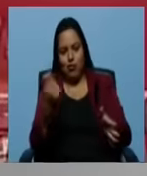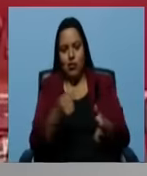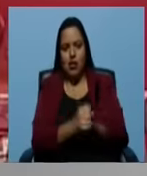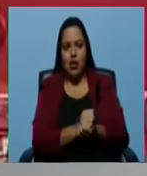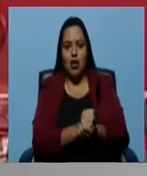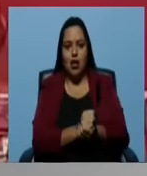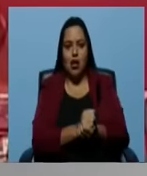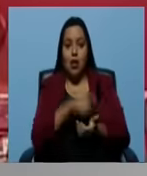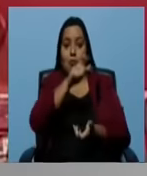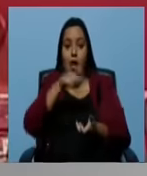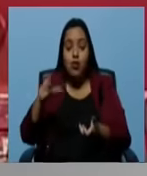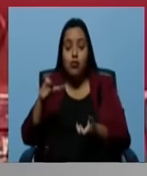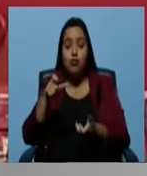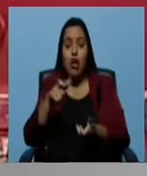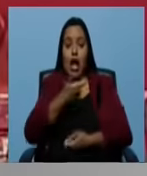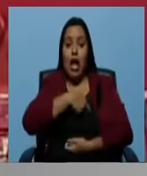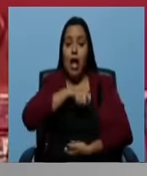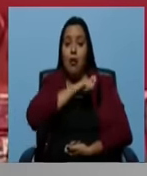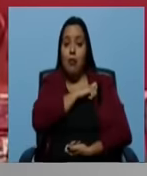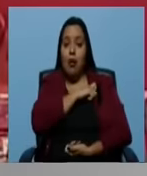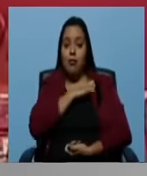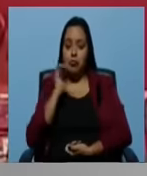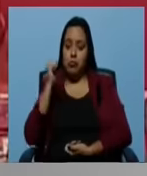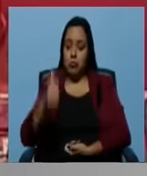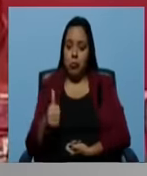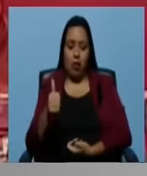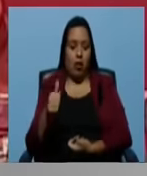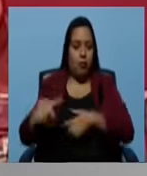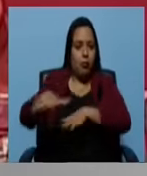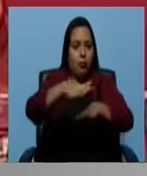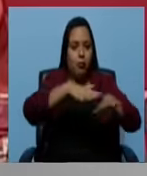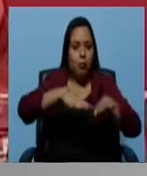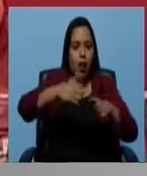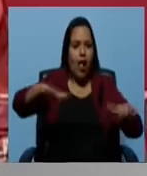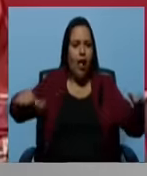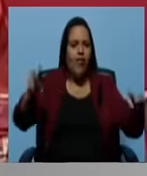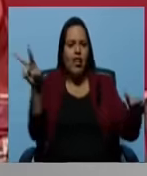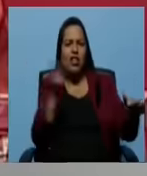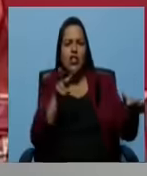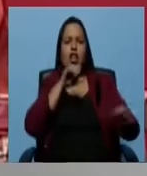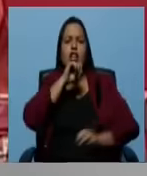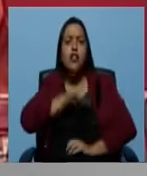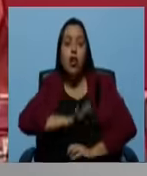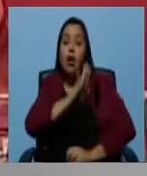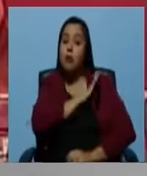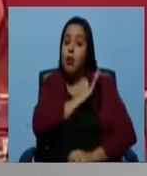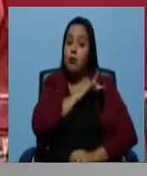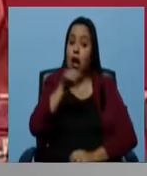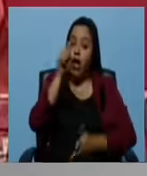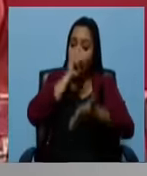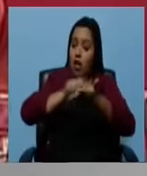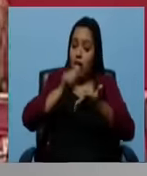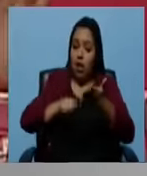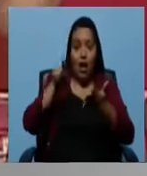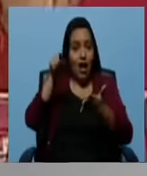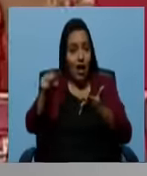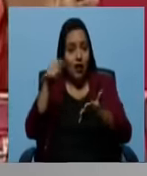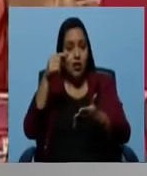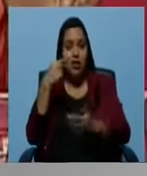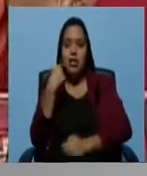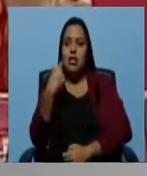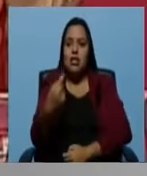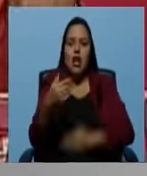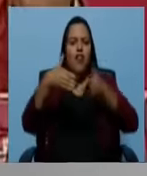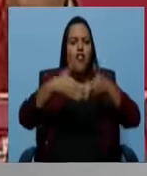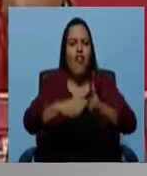Llegaron aquí, a las costas de Venezuela, y la historiografía de ellos, la pinta la